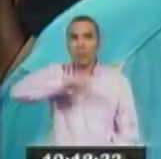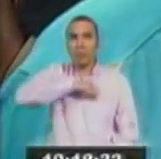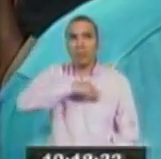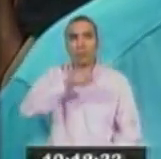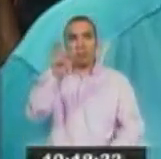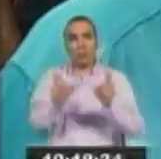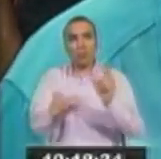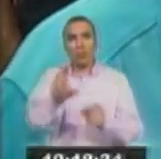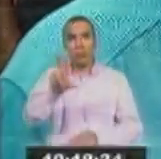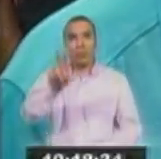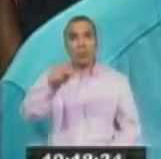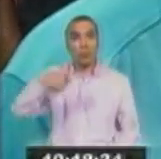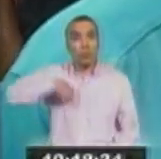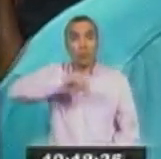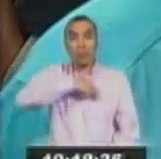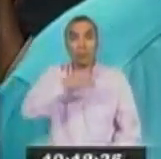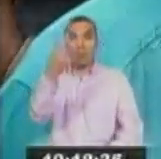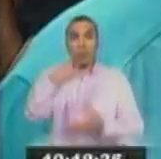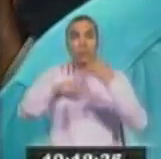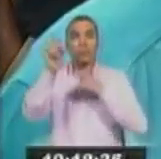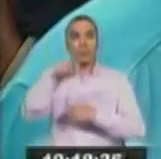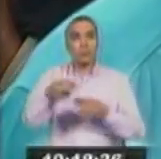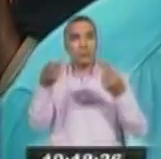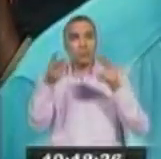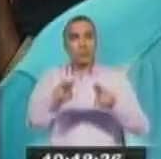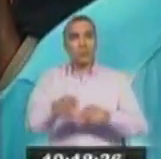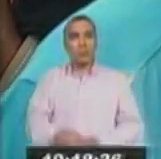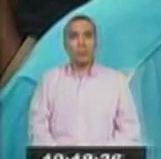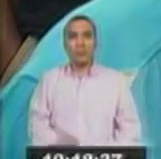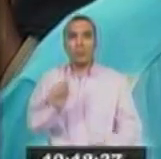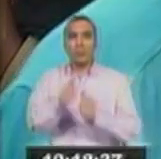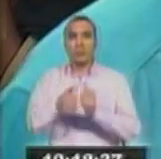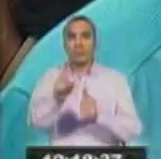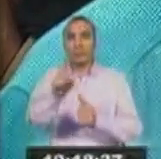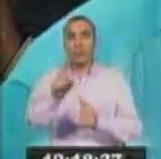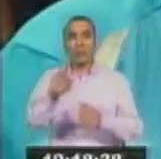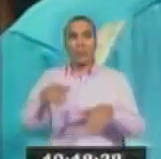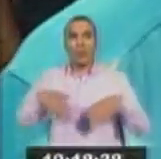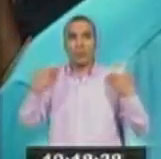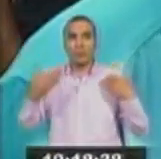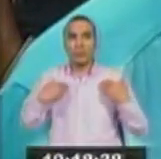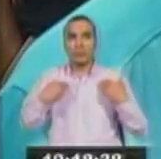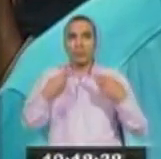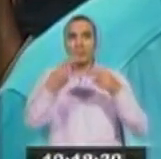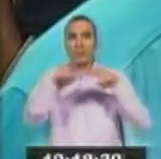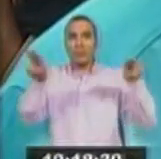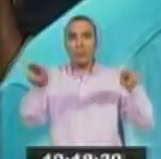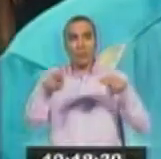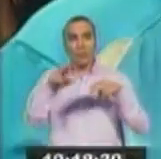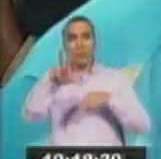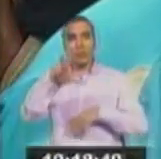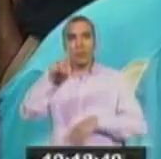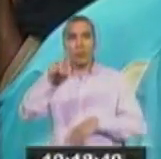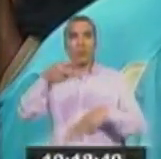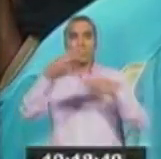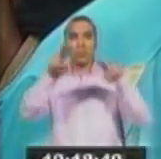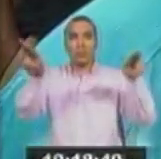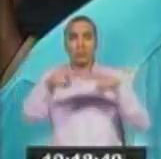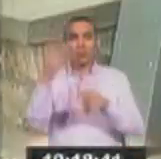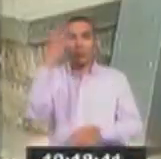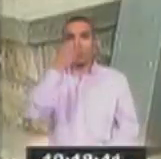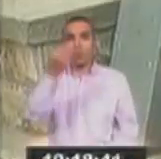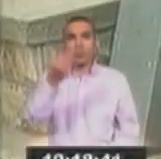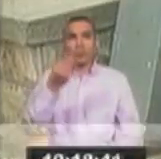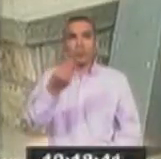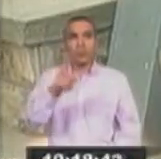pueblos, nuestros hijos necesitan también pasar un feliz año nuevo, una Navidad hermosa.